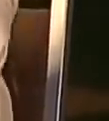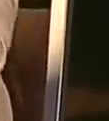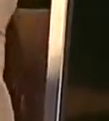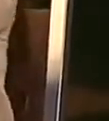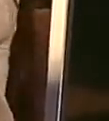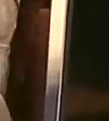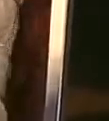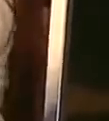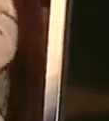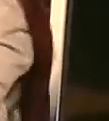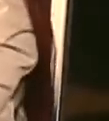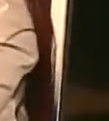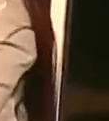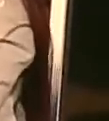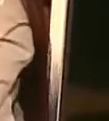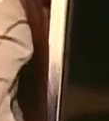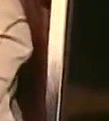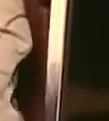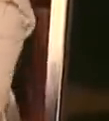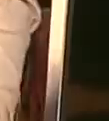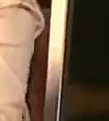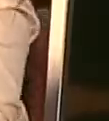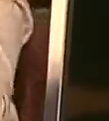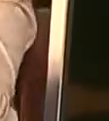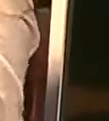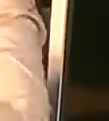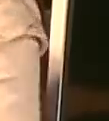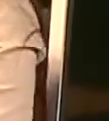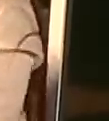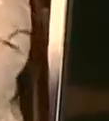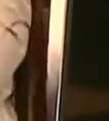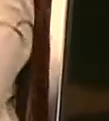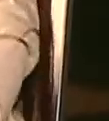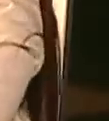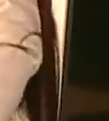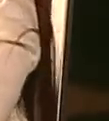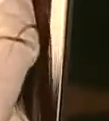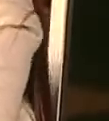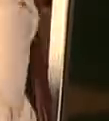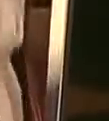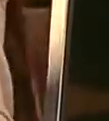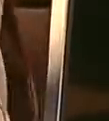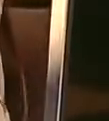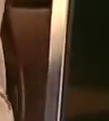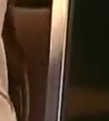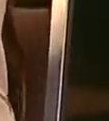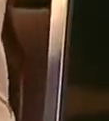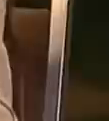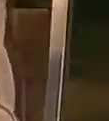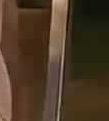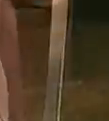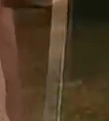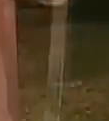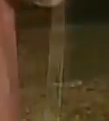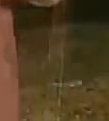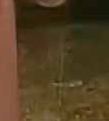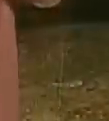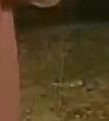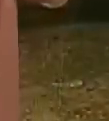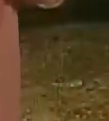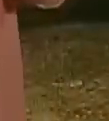Hace 400 años que mi patria está preñada. ¿Quién la ayudará a parir para que se ponga bonita? ¡Que para la patria,